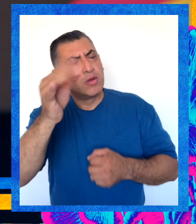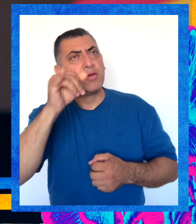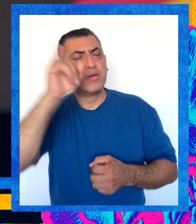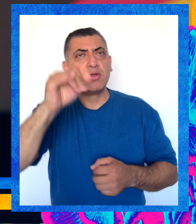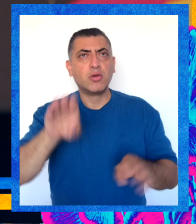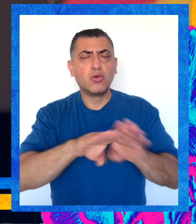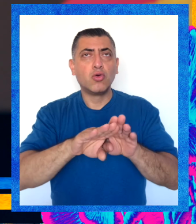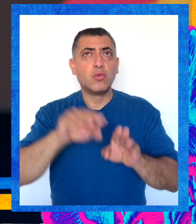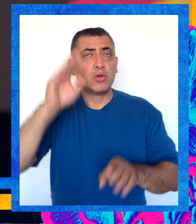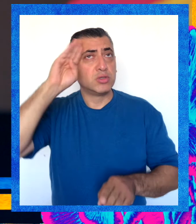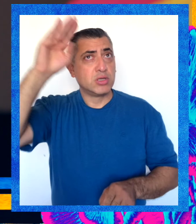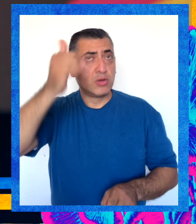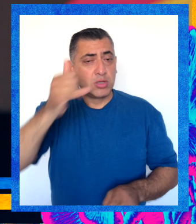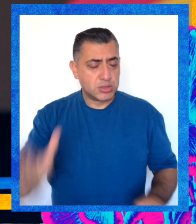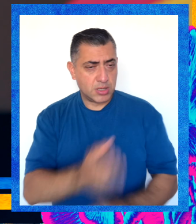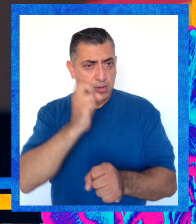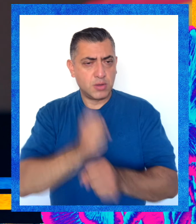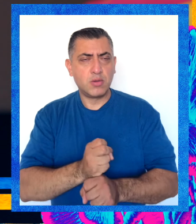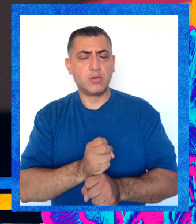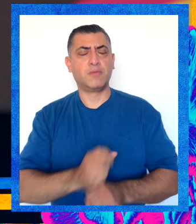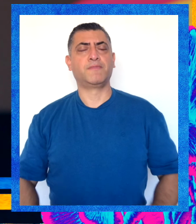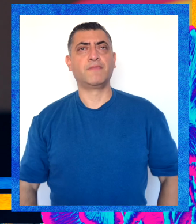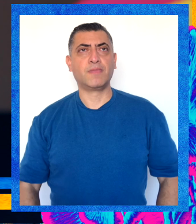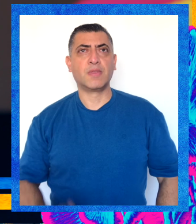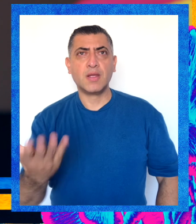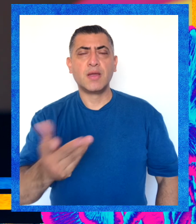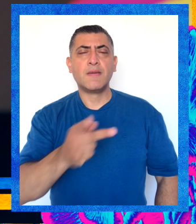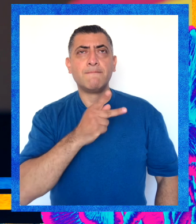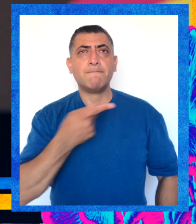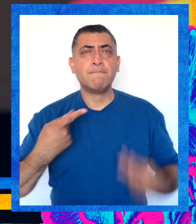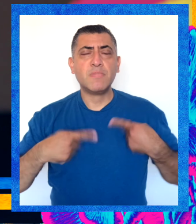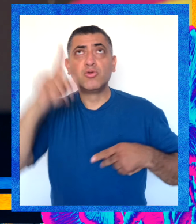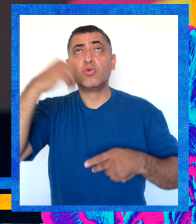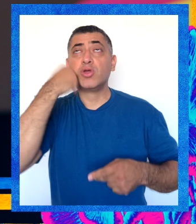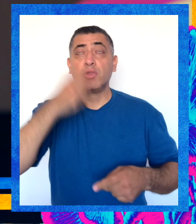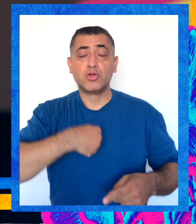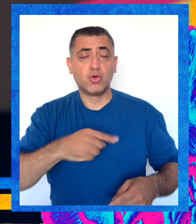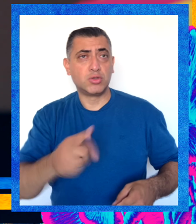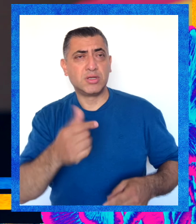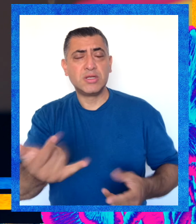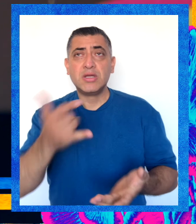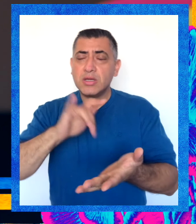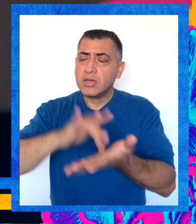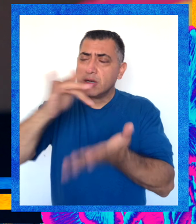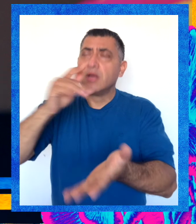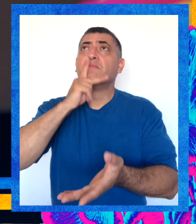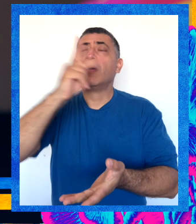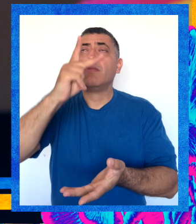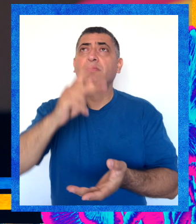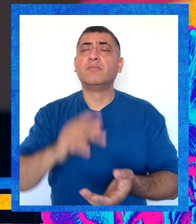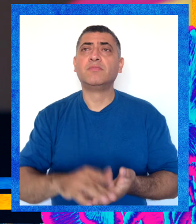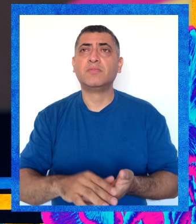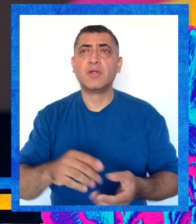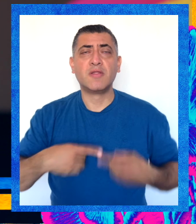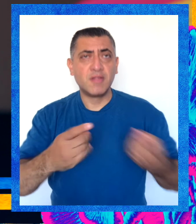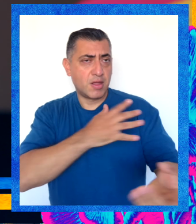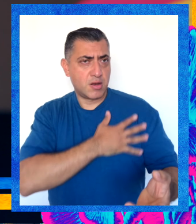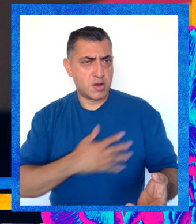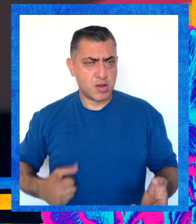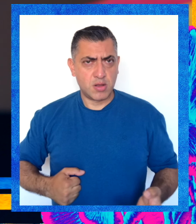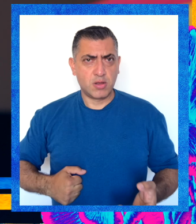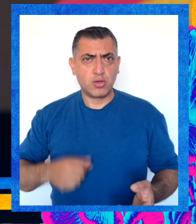como mi señor y salvador personal hazme la persona que tú quieres que yo sea y gracias padre por haber dado a tu